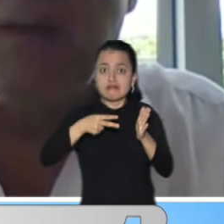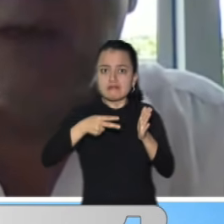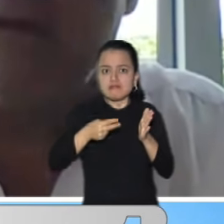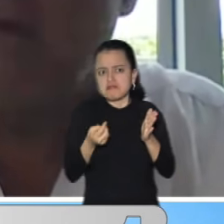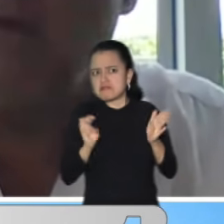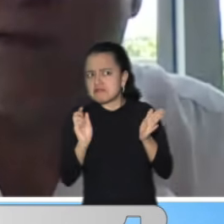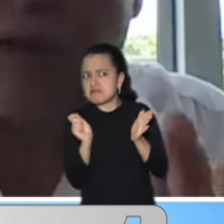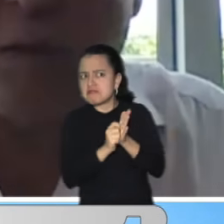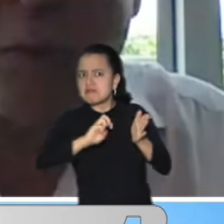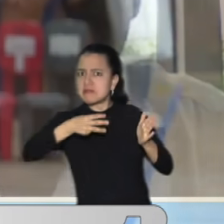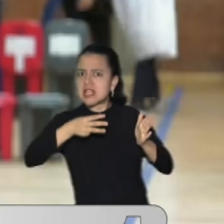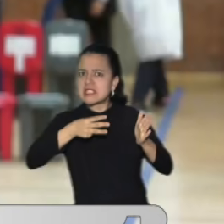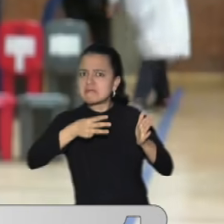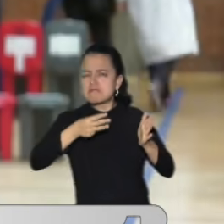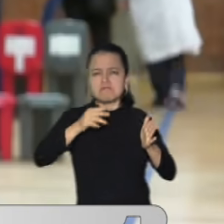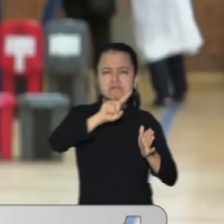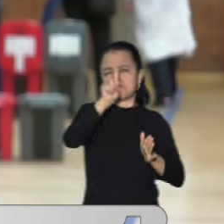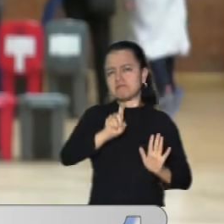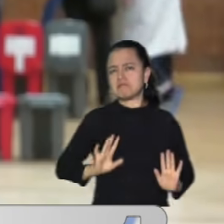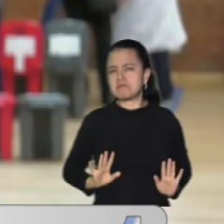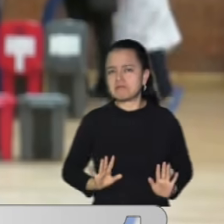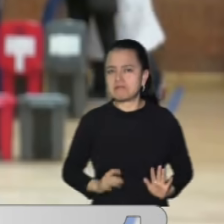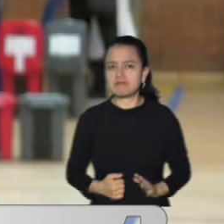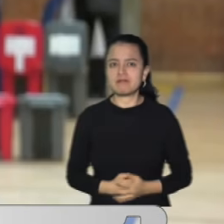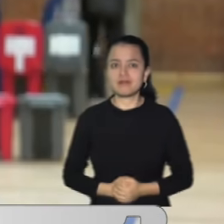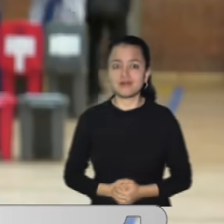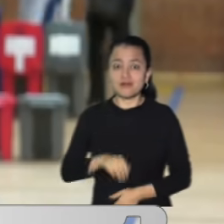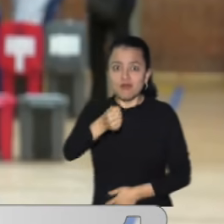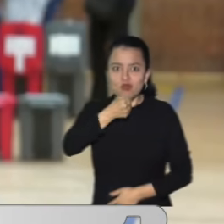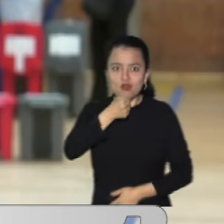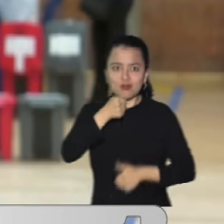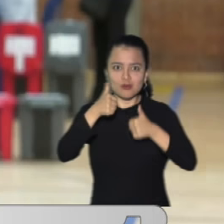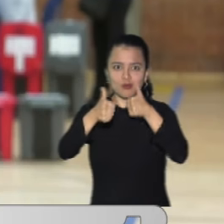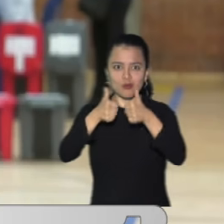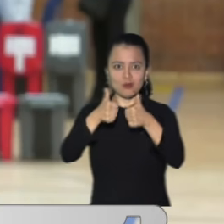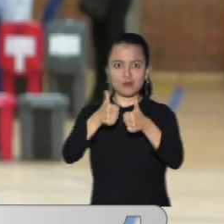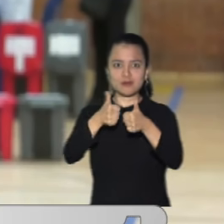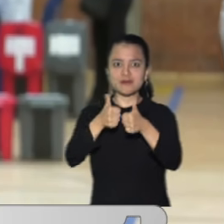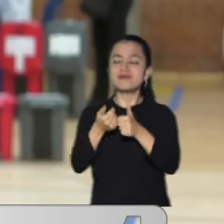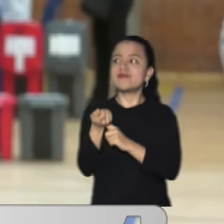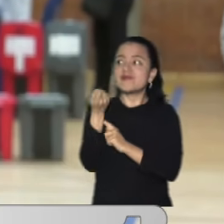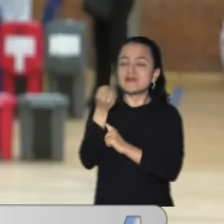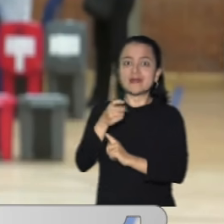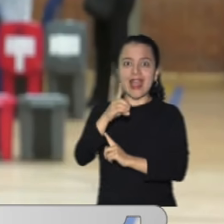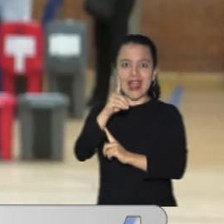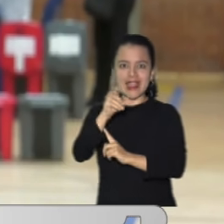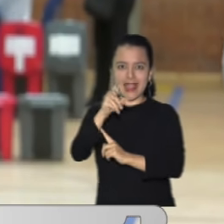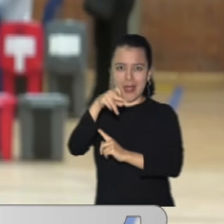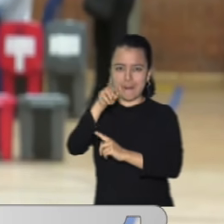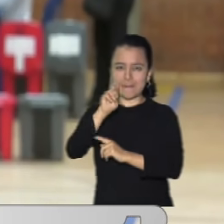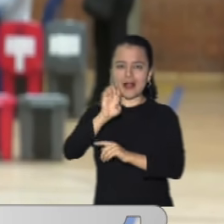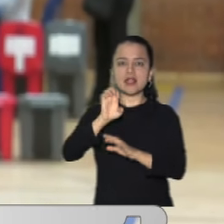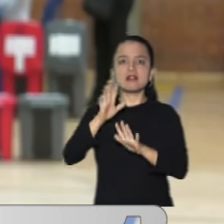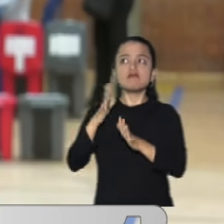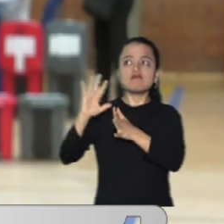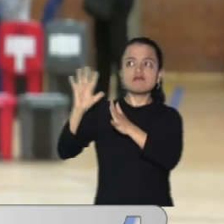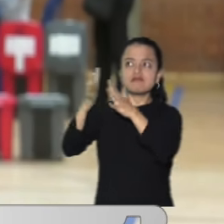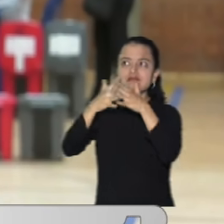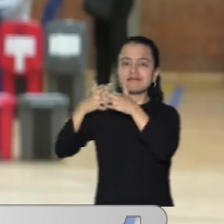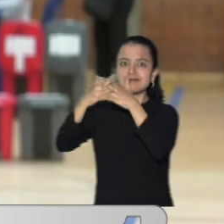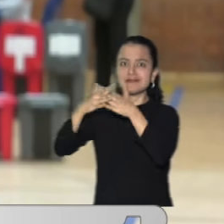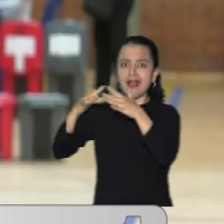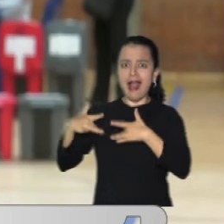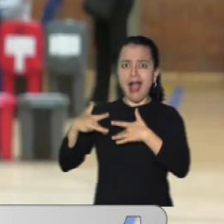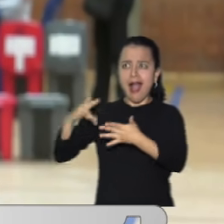preliminar para establecerlo. Y buenas noticias porque en las últimas horas el DAPRE confirmó que el gobierno de Estados Unidos donó a